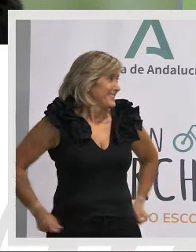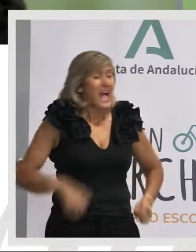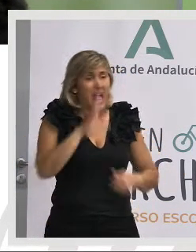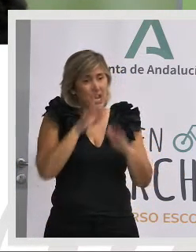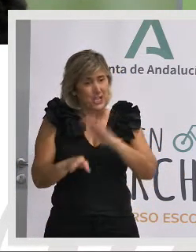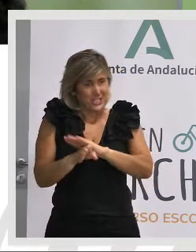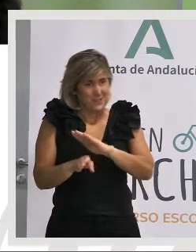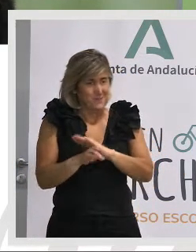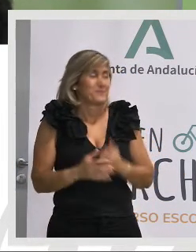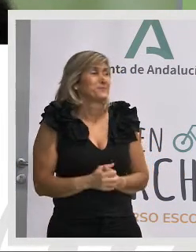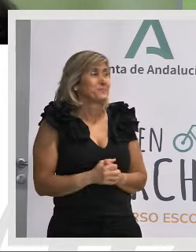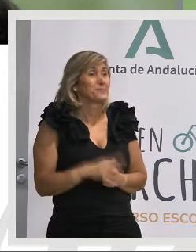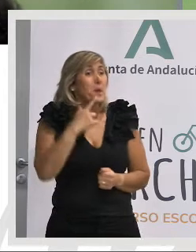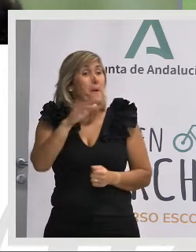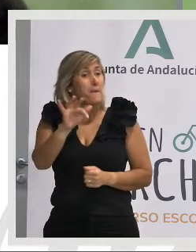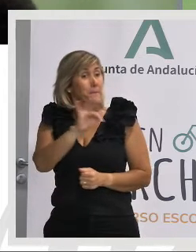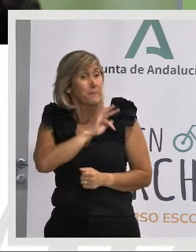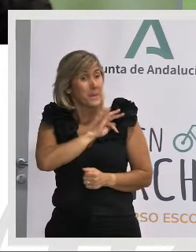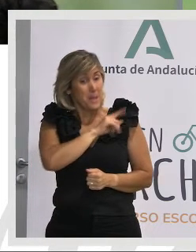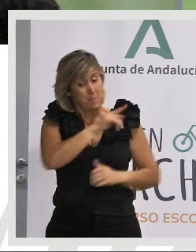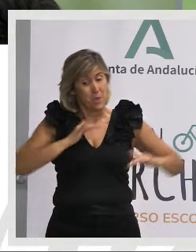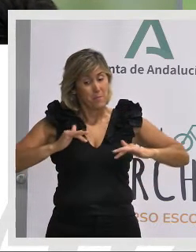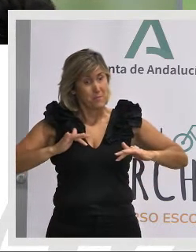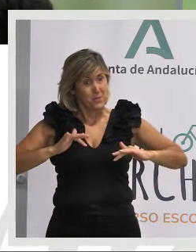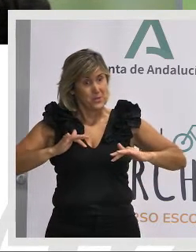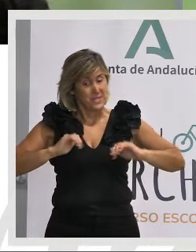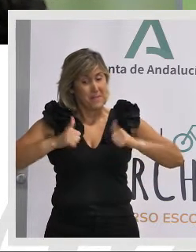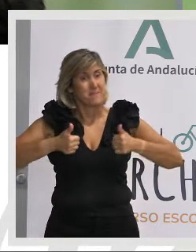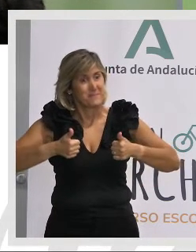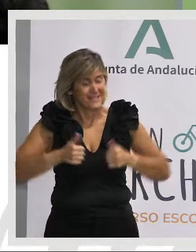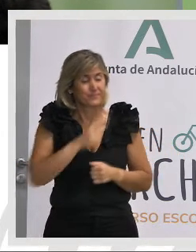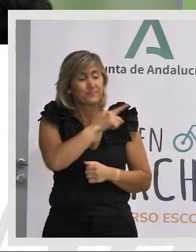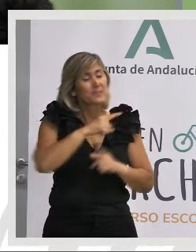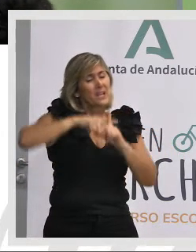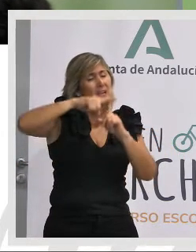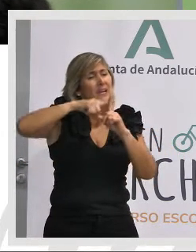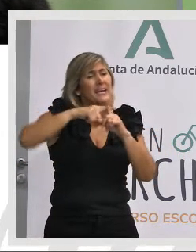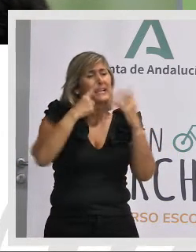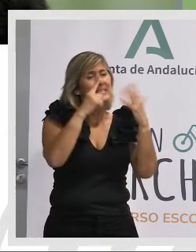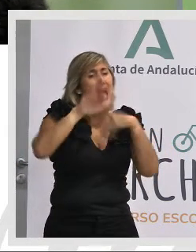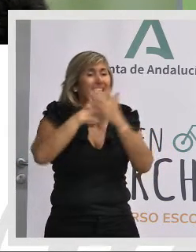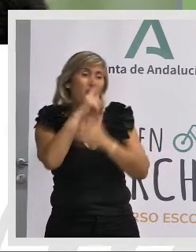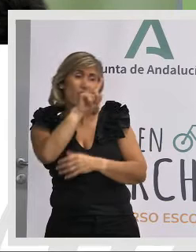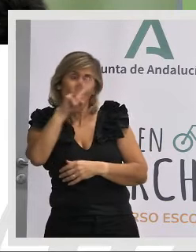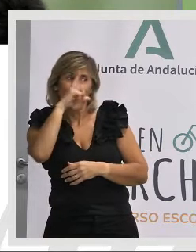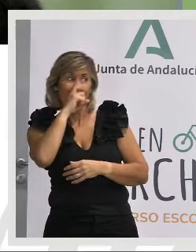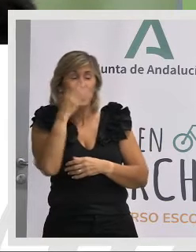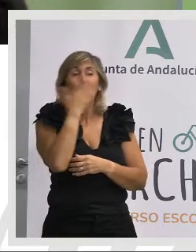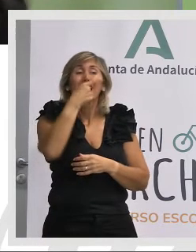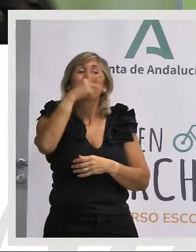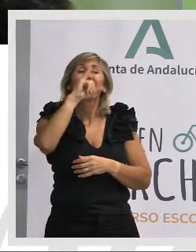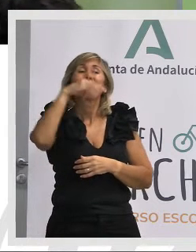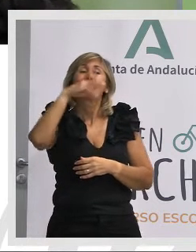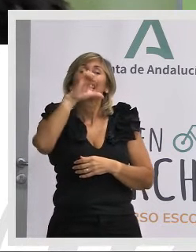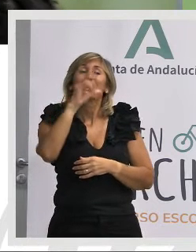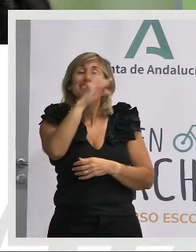Continuamos. Premio Ponte en Marcha en la categoría de 6 a 12 años para el Colegio Giner de los Ríos,